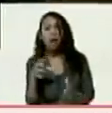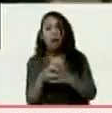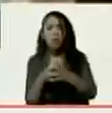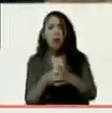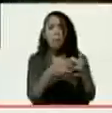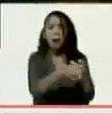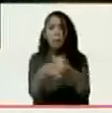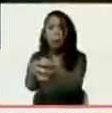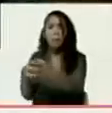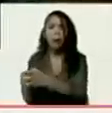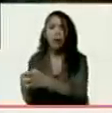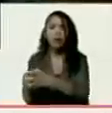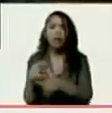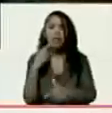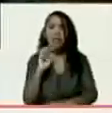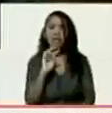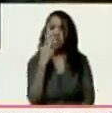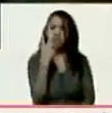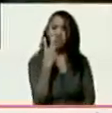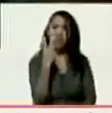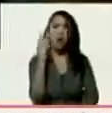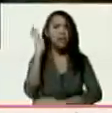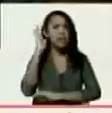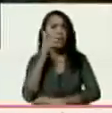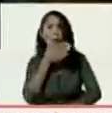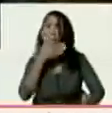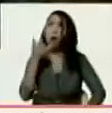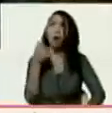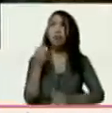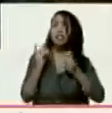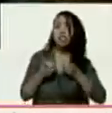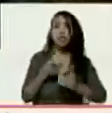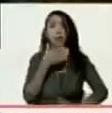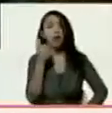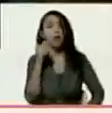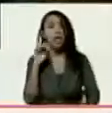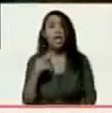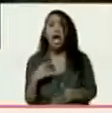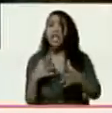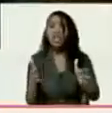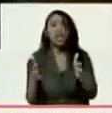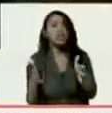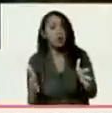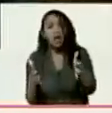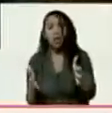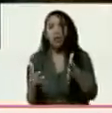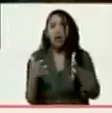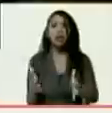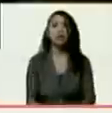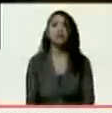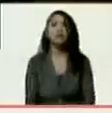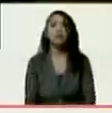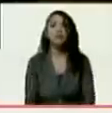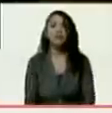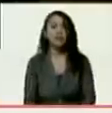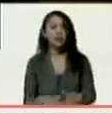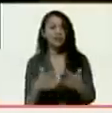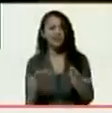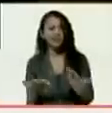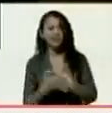Ahora decidieron, vamos a tener dos asambleas, que es más chévere, y todavía dicen que están ganando. ¿Qué están